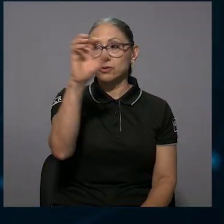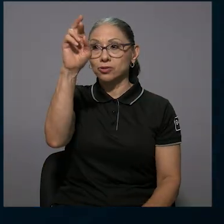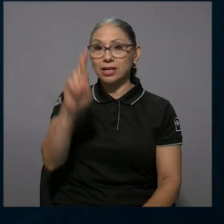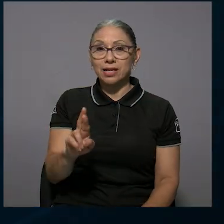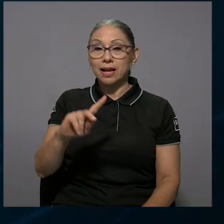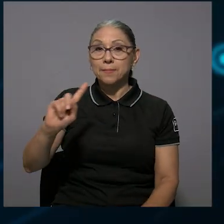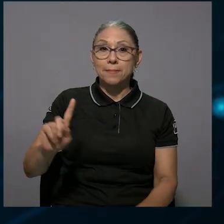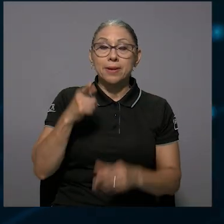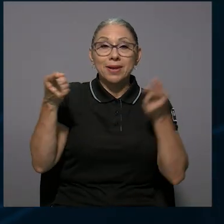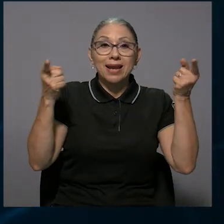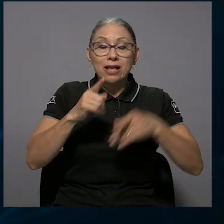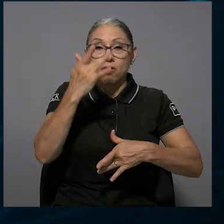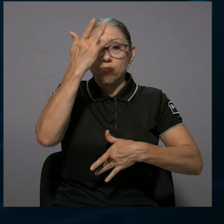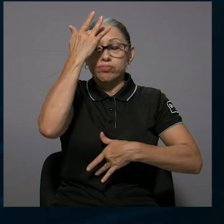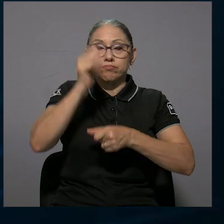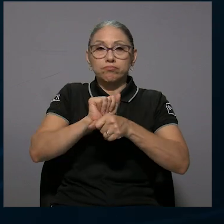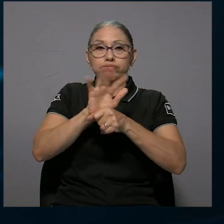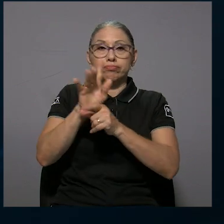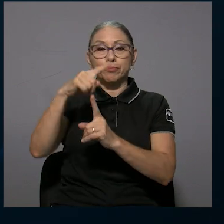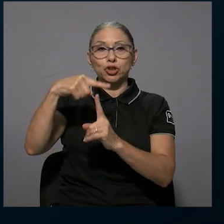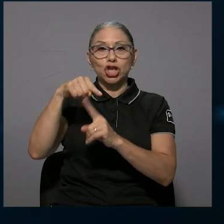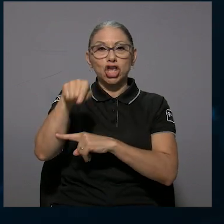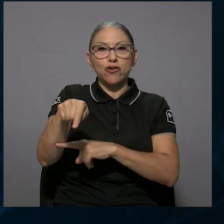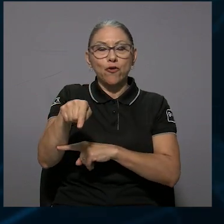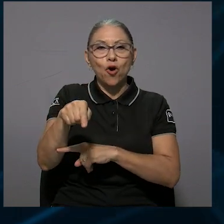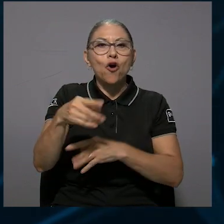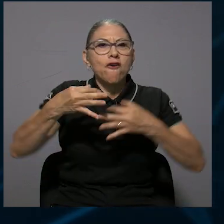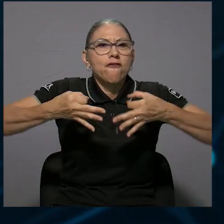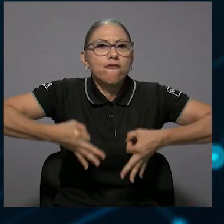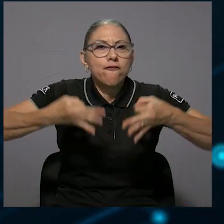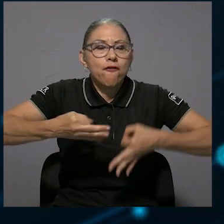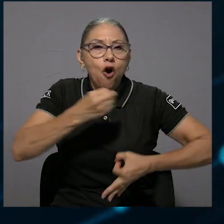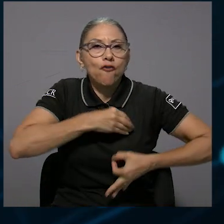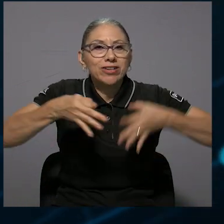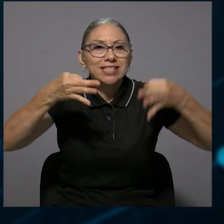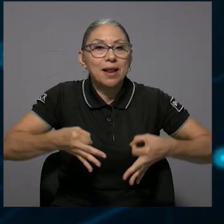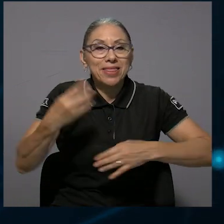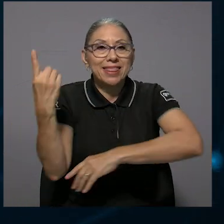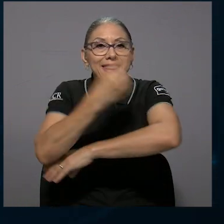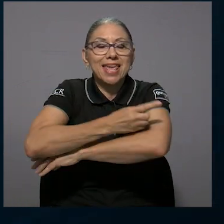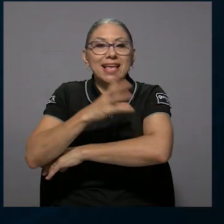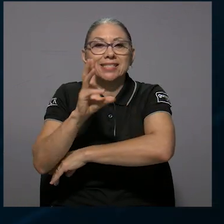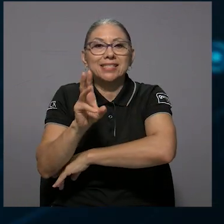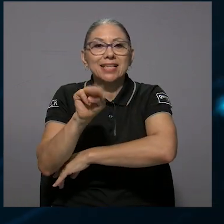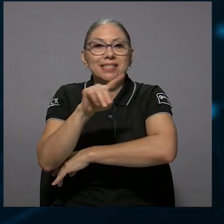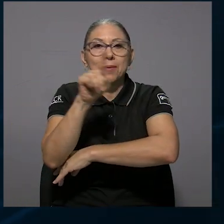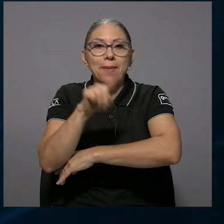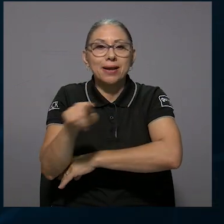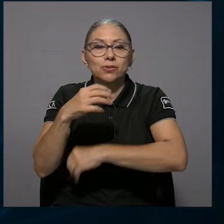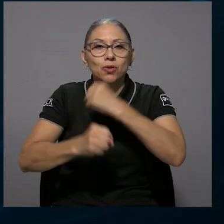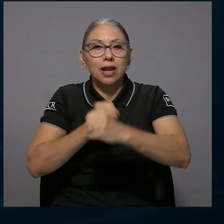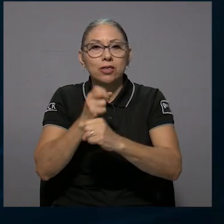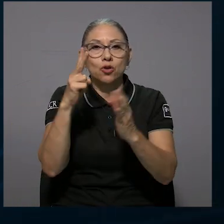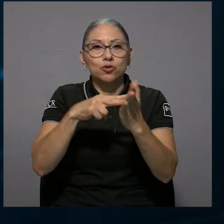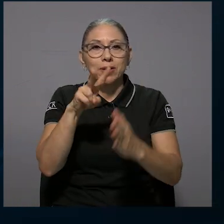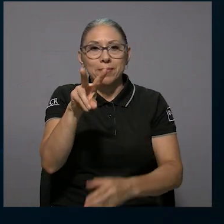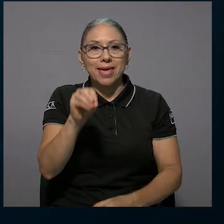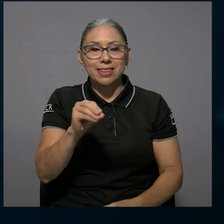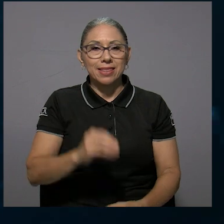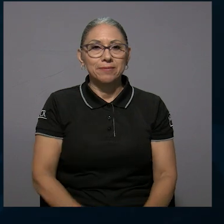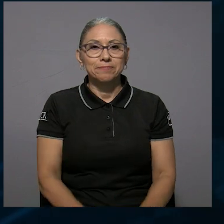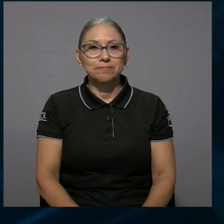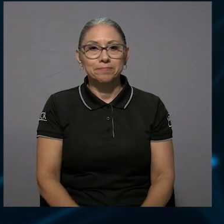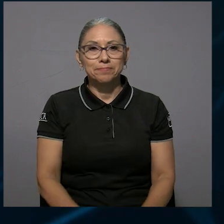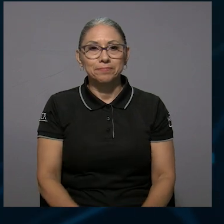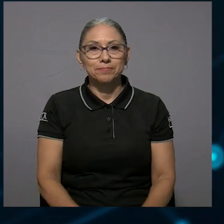En Costa Rica, el primer caso positivo por COVID-19 fue confirmado oficialmente el 6 de marzo del 2020.